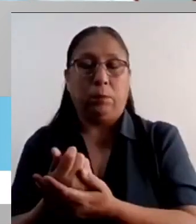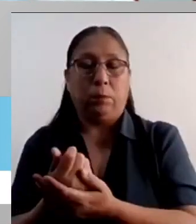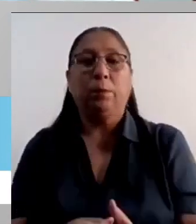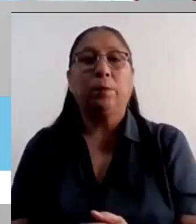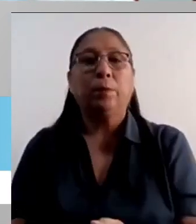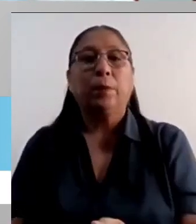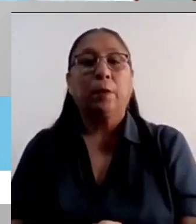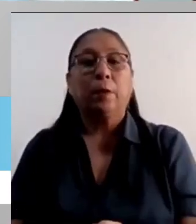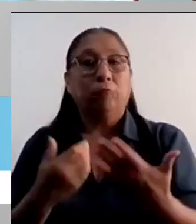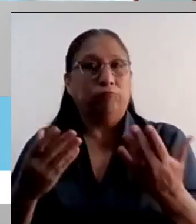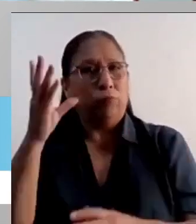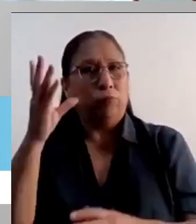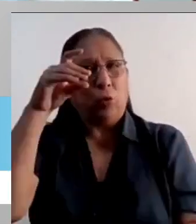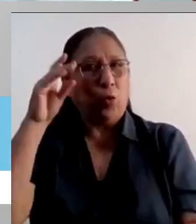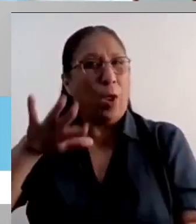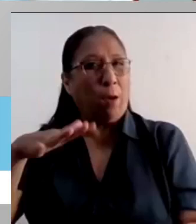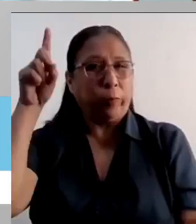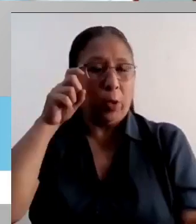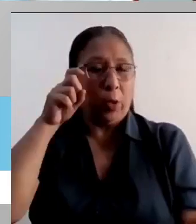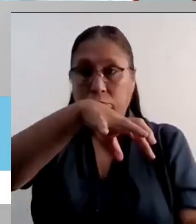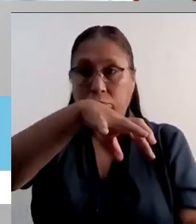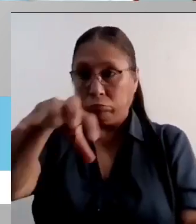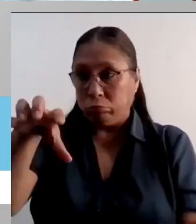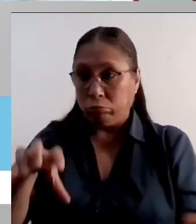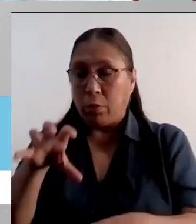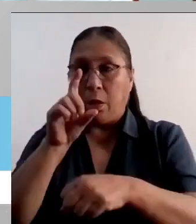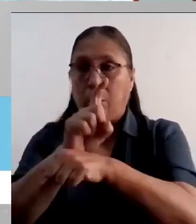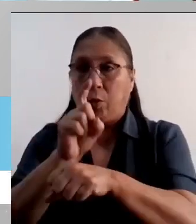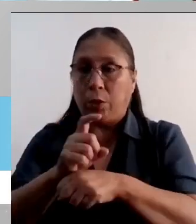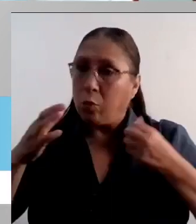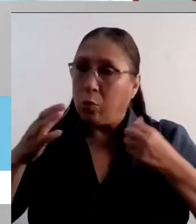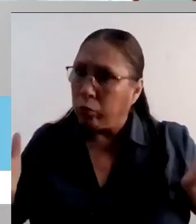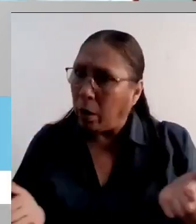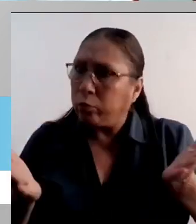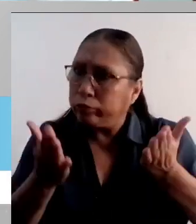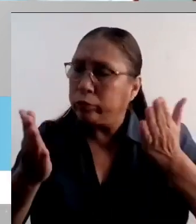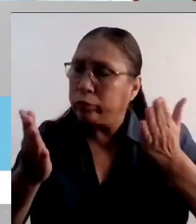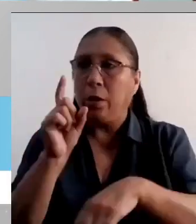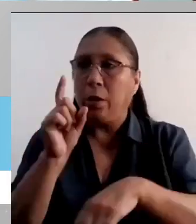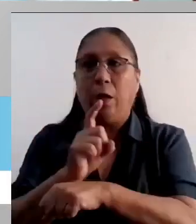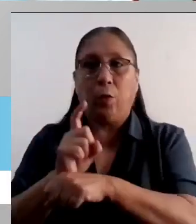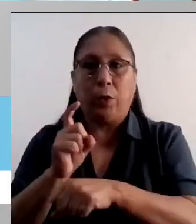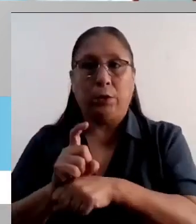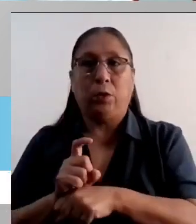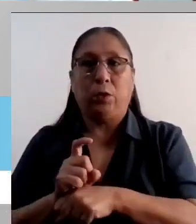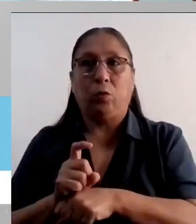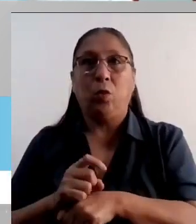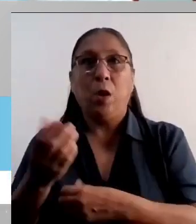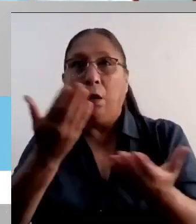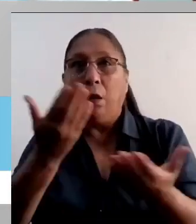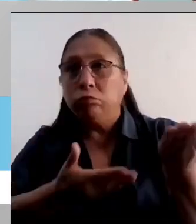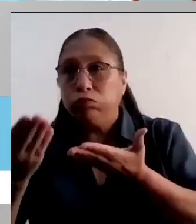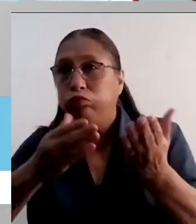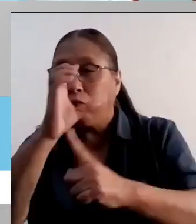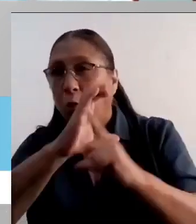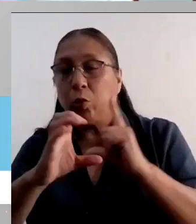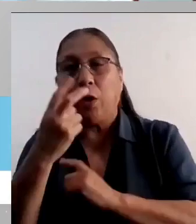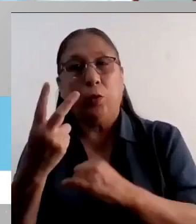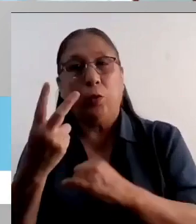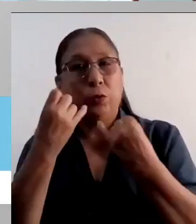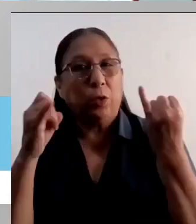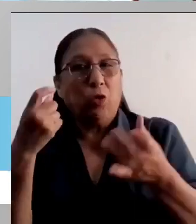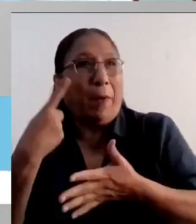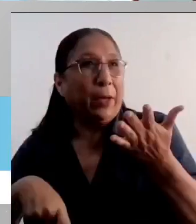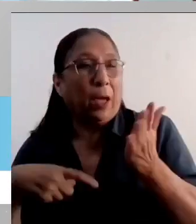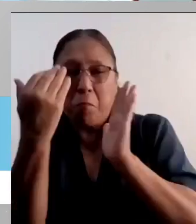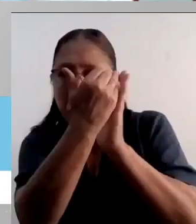Doctora, ¿existen políticas sectoriales en educación que impulsen la educación intercultural bilingüe? ¿Qué se tiene como agenda